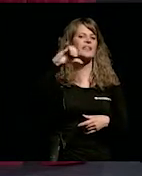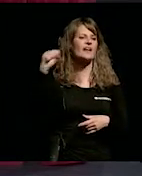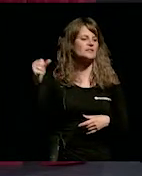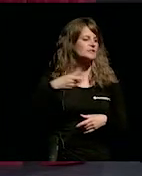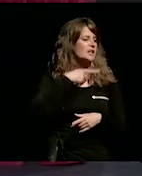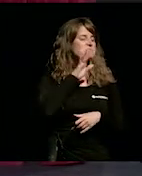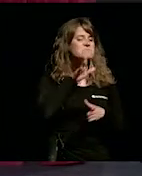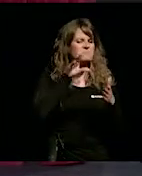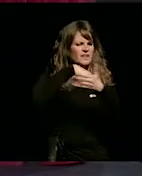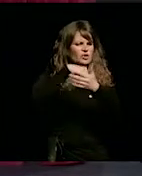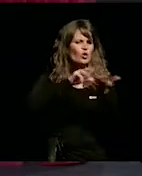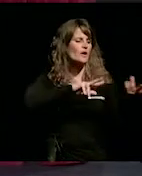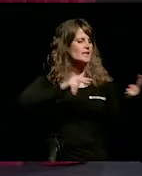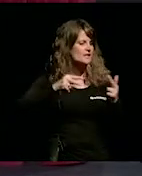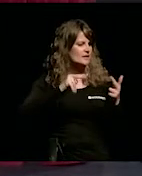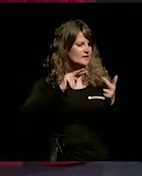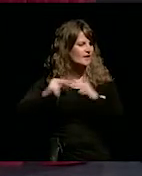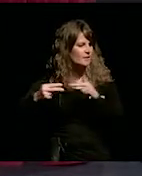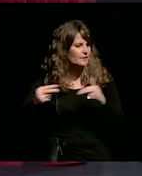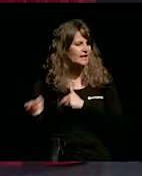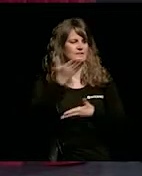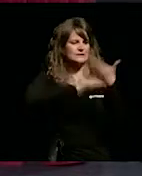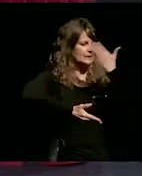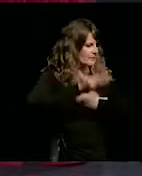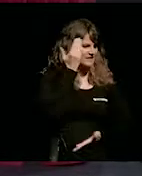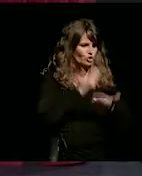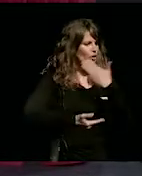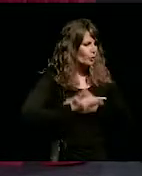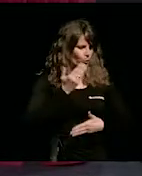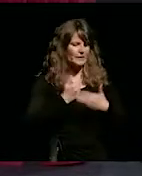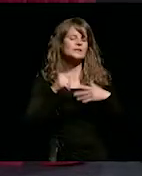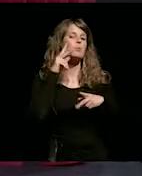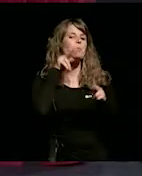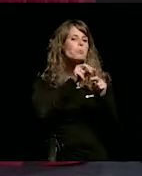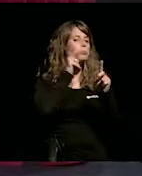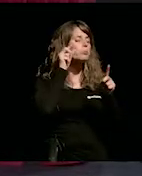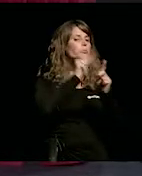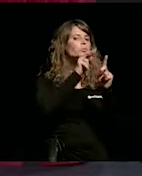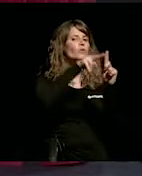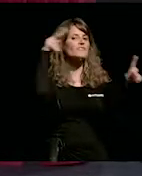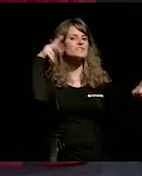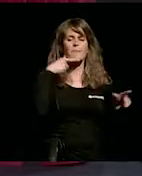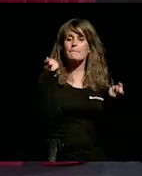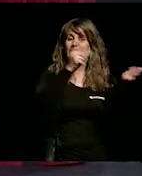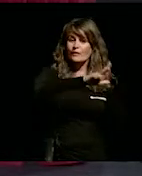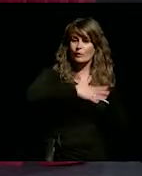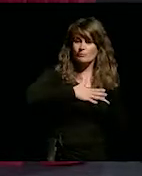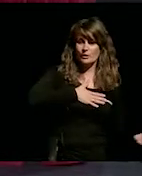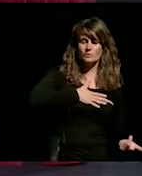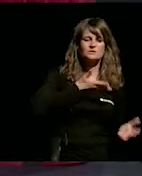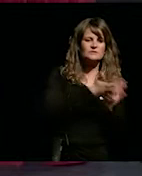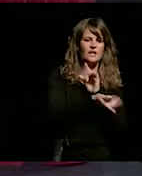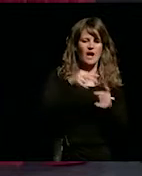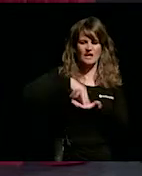compuesta de intérpretes discapacitados con un punto de vista muy parecido al mío. Y